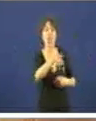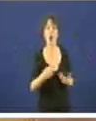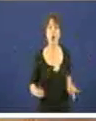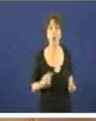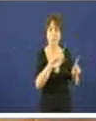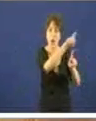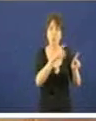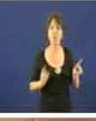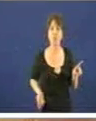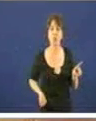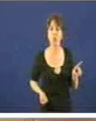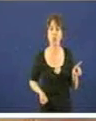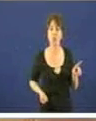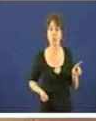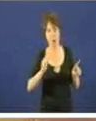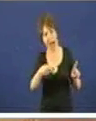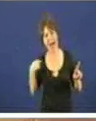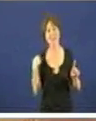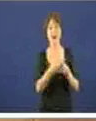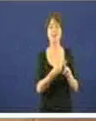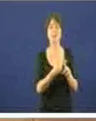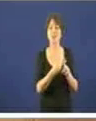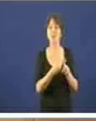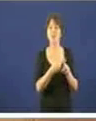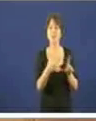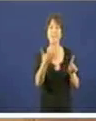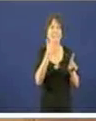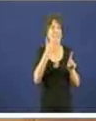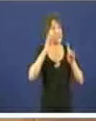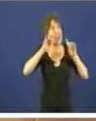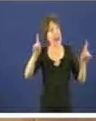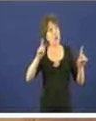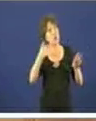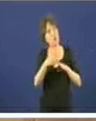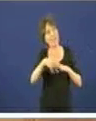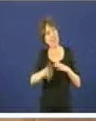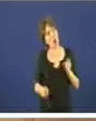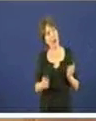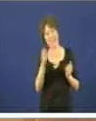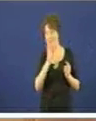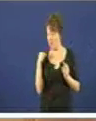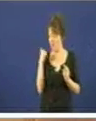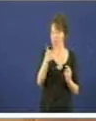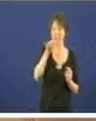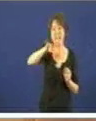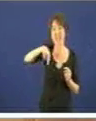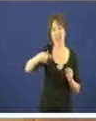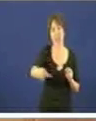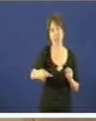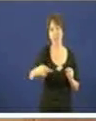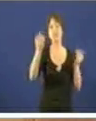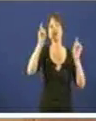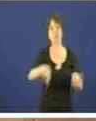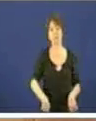algunha vez, señoría? Pero que máis? Por se non abondase con todo isto, nestes 15 días tamén consumouse